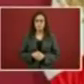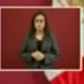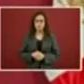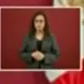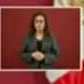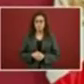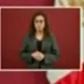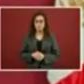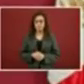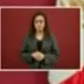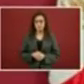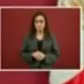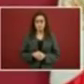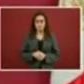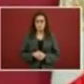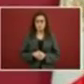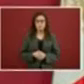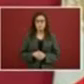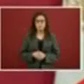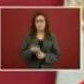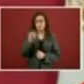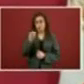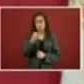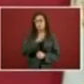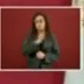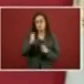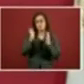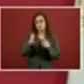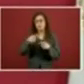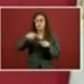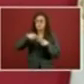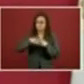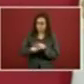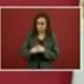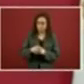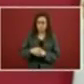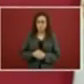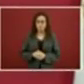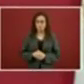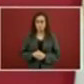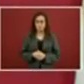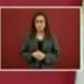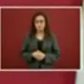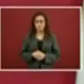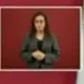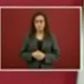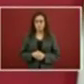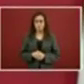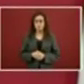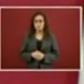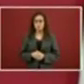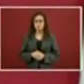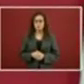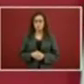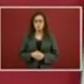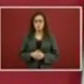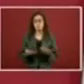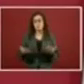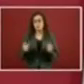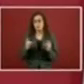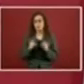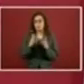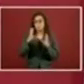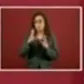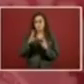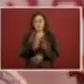el caso particular de nuestro país no se está observando con total detenimiento, con mucha atención, no solo los impactos